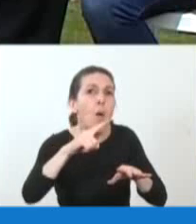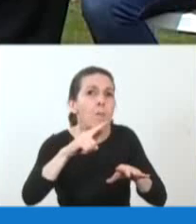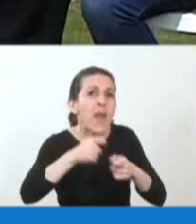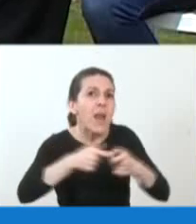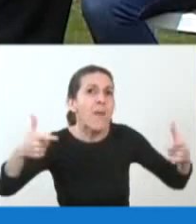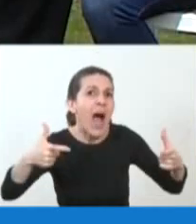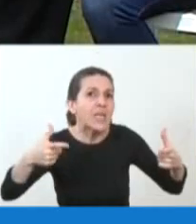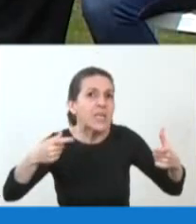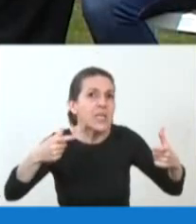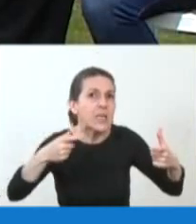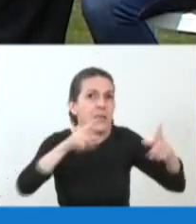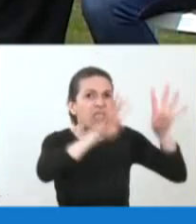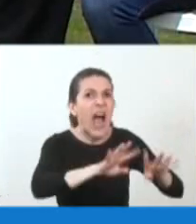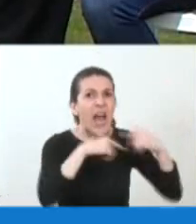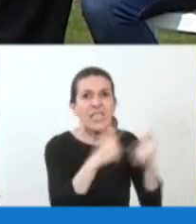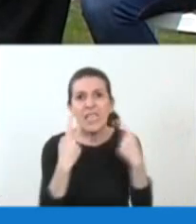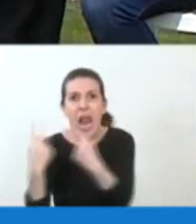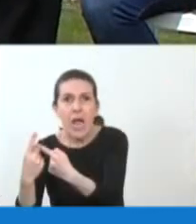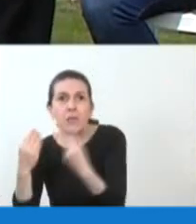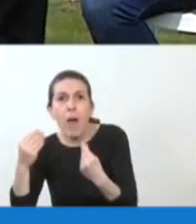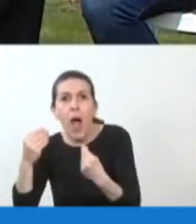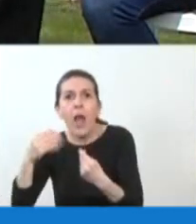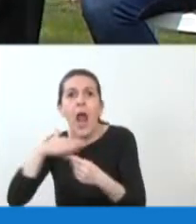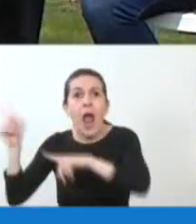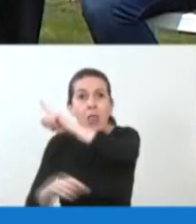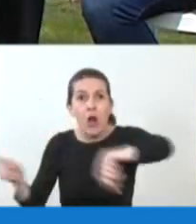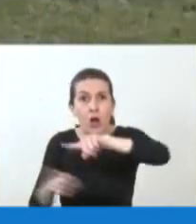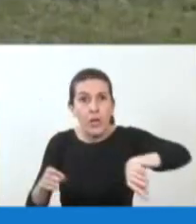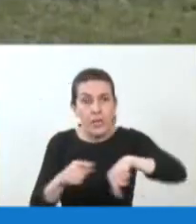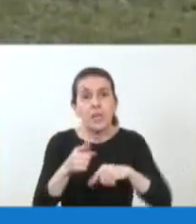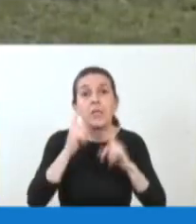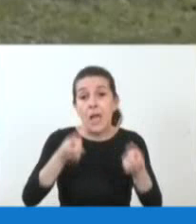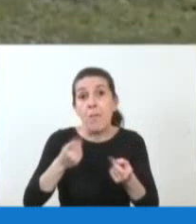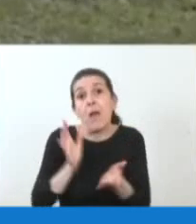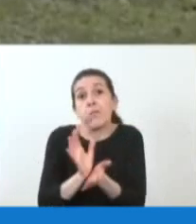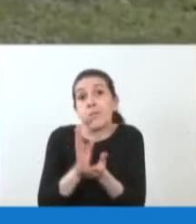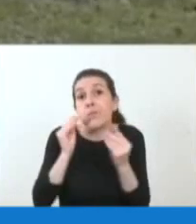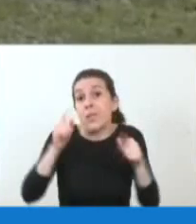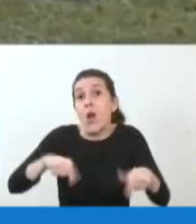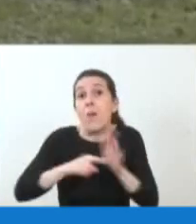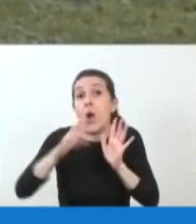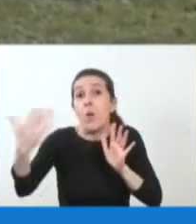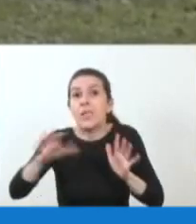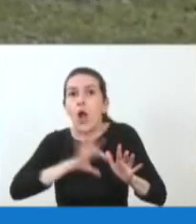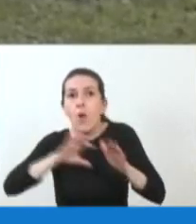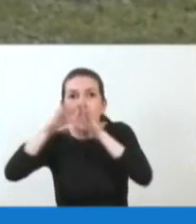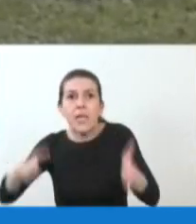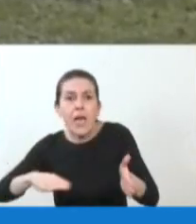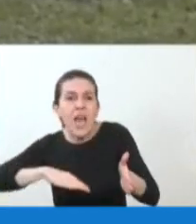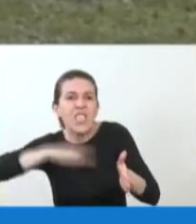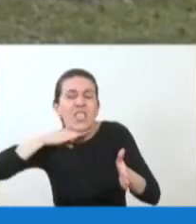para reclusos y de este modo también liberar lo que está sucediendo en las comisarías de la provincia de buenos aires-